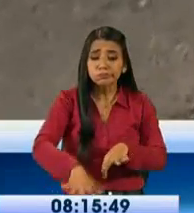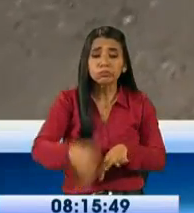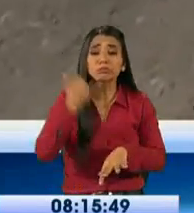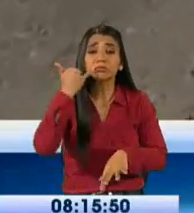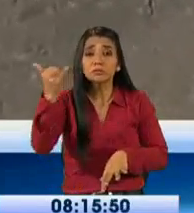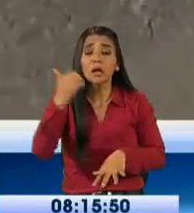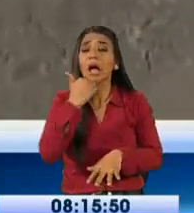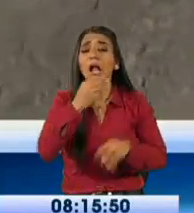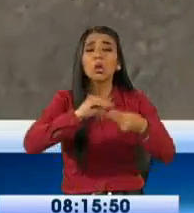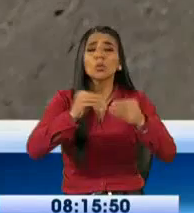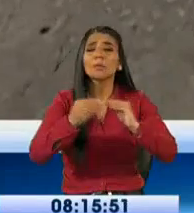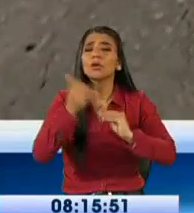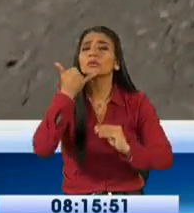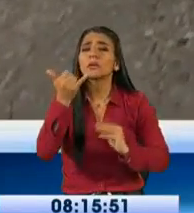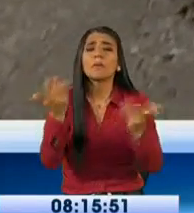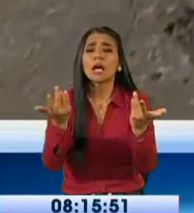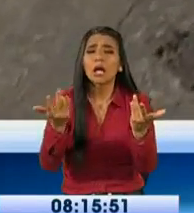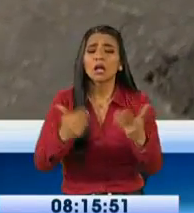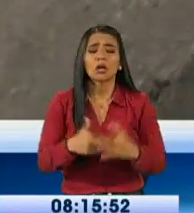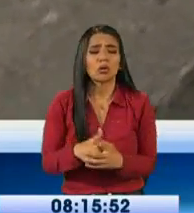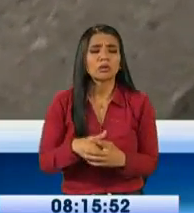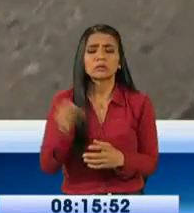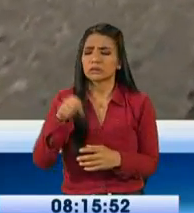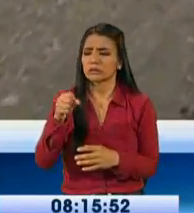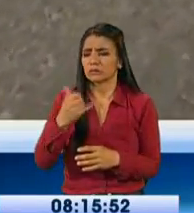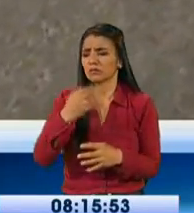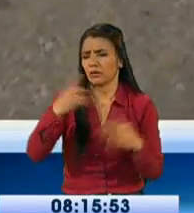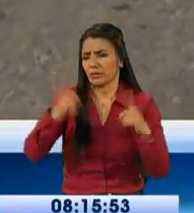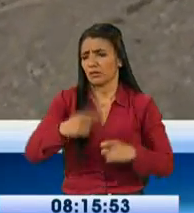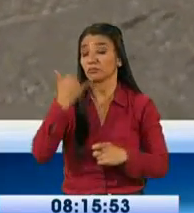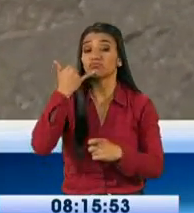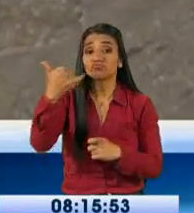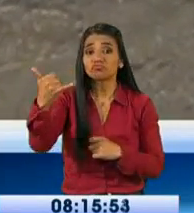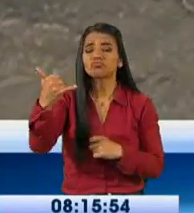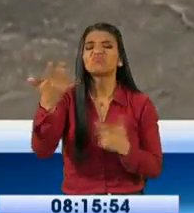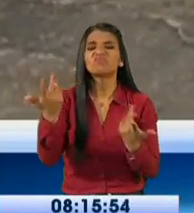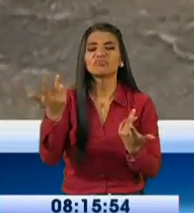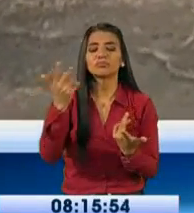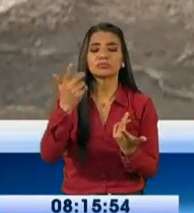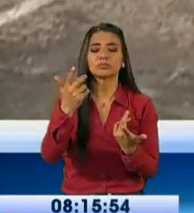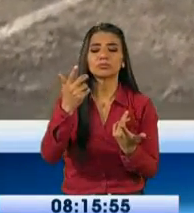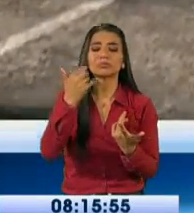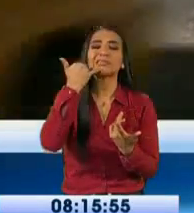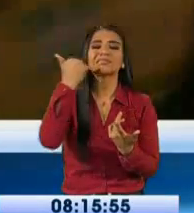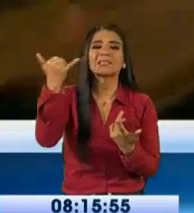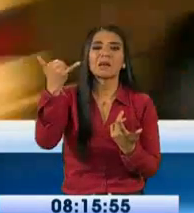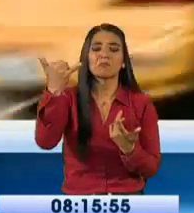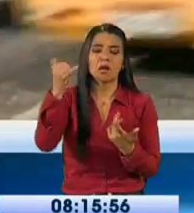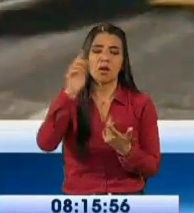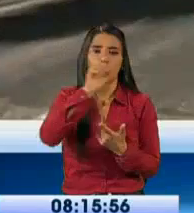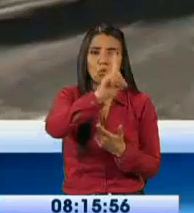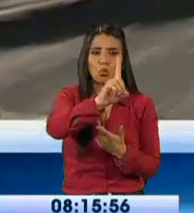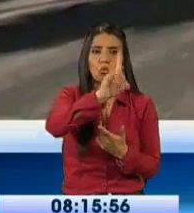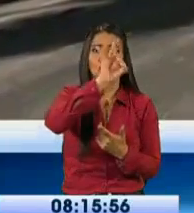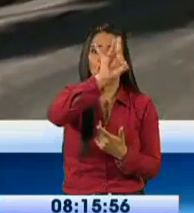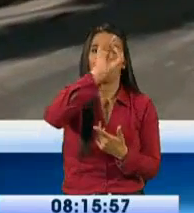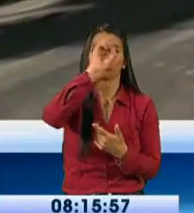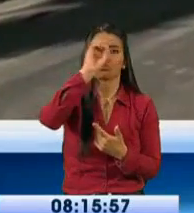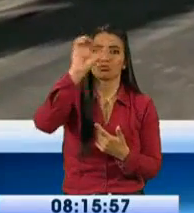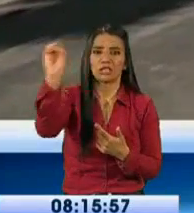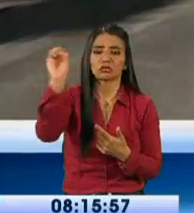número telefónico? Sí, tiene que comunicarse con el call center llamando al